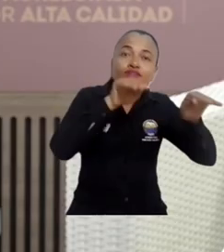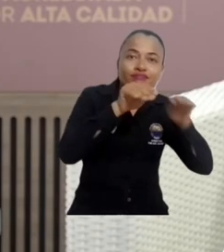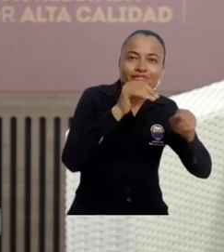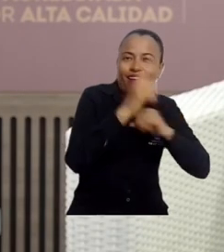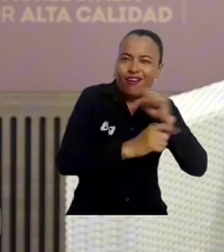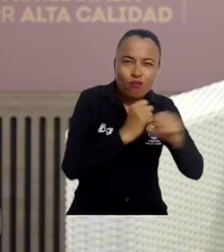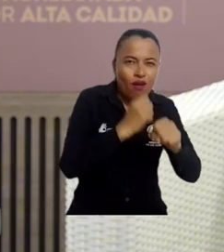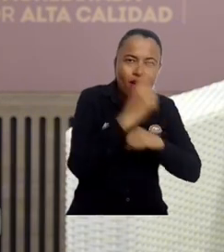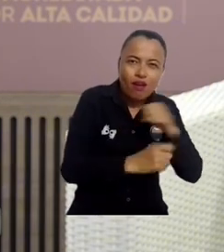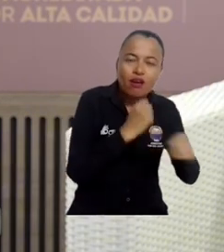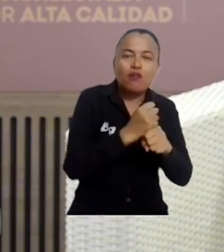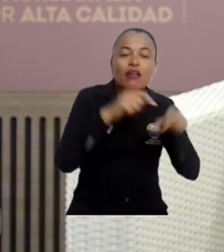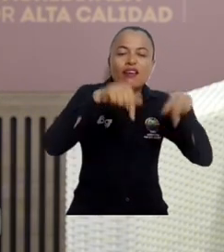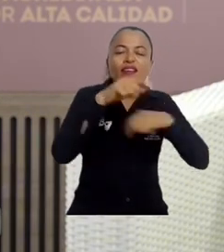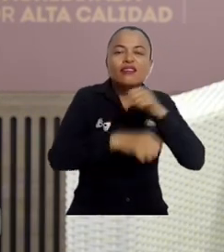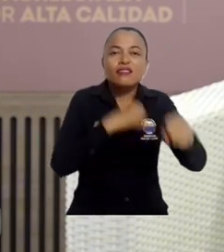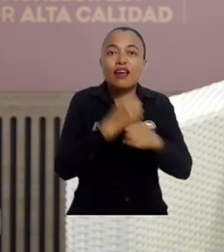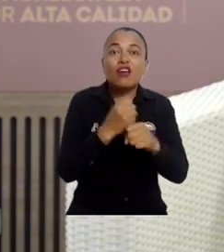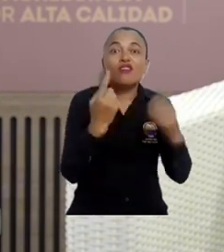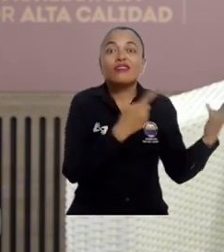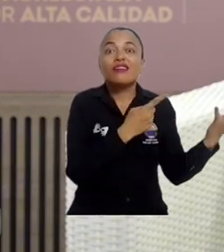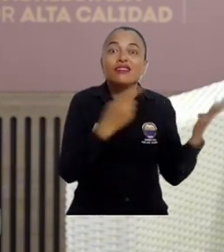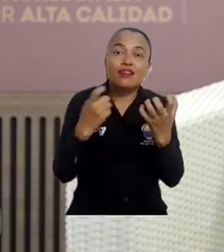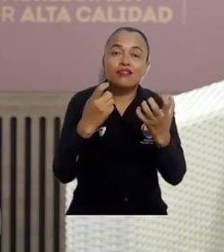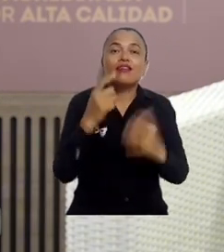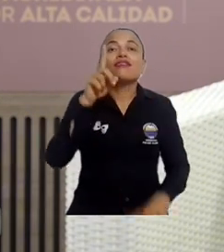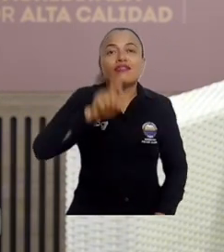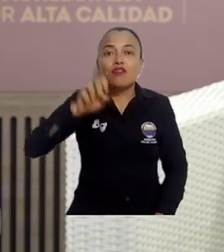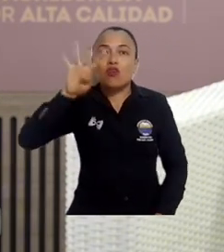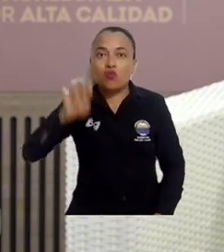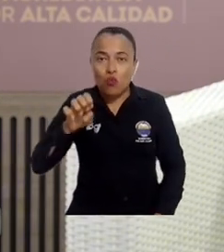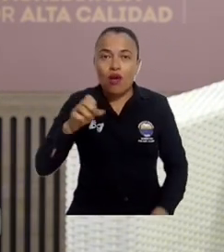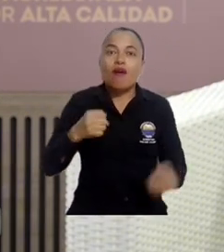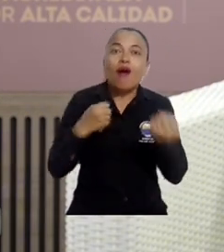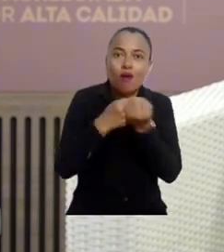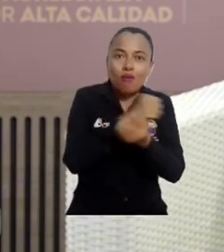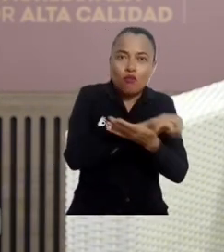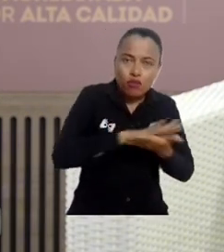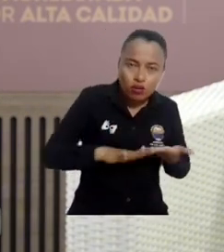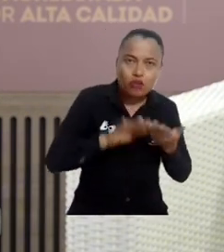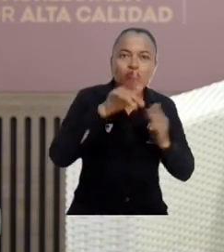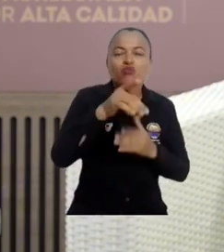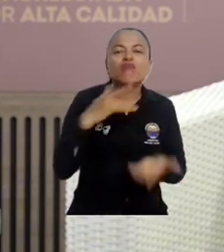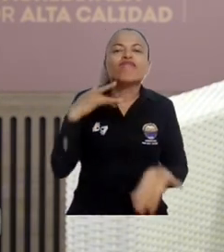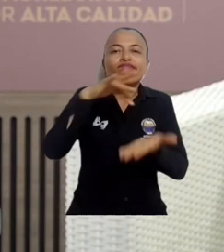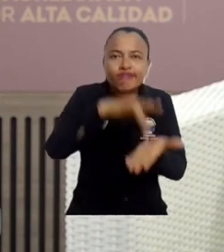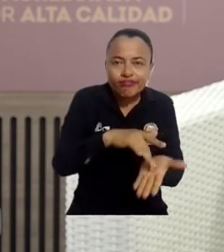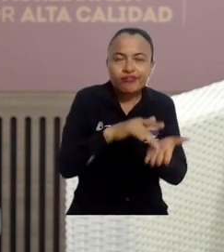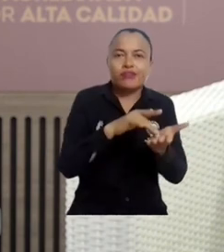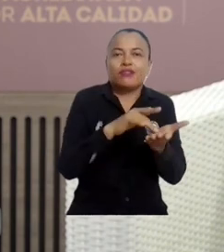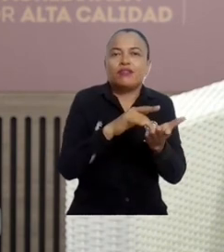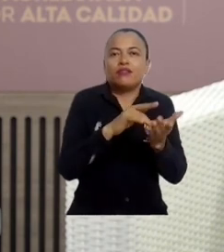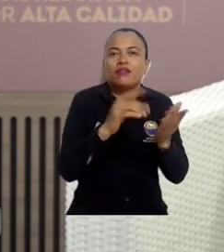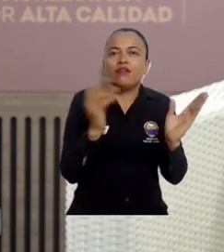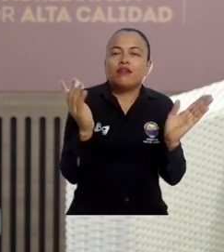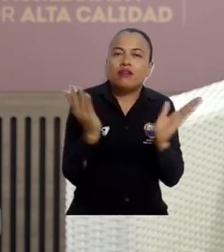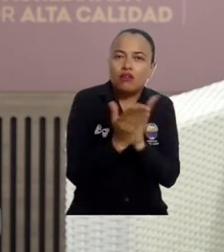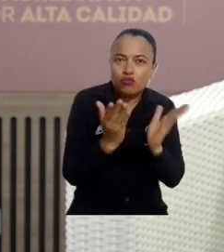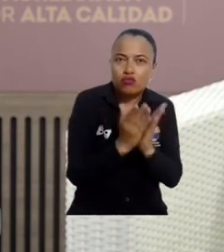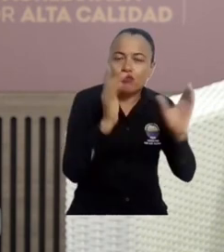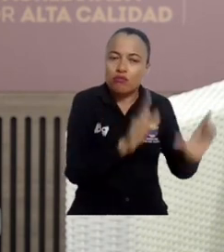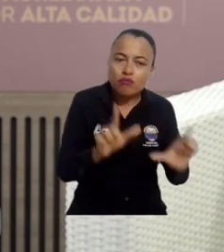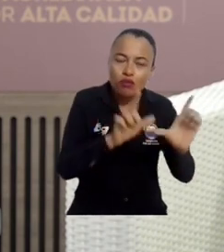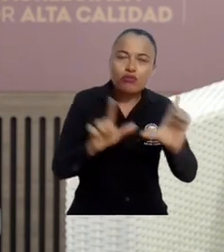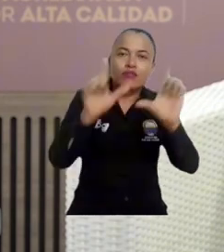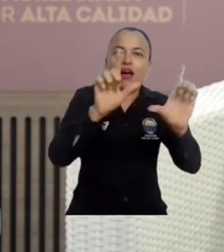La convocatoria anual, que este año oferta 669 becas para realizar estudios de posgrado en España, en las